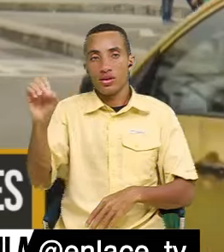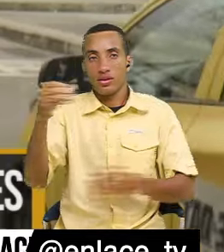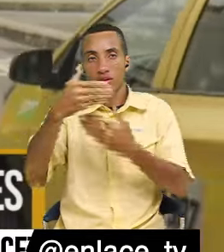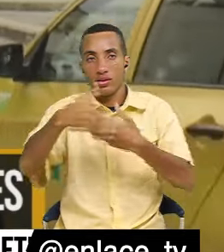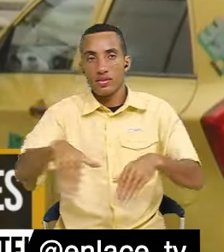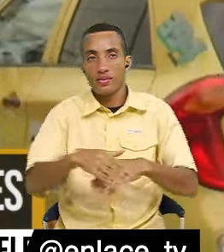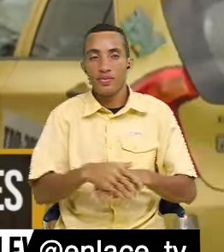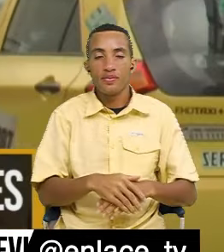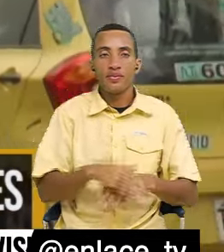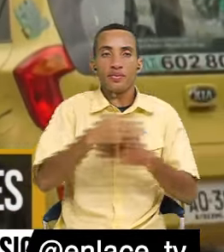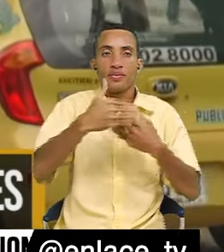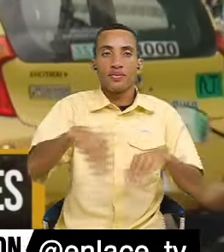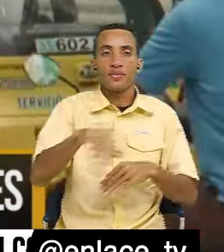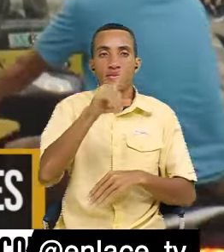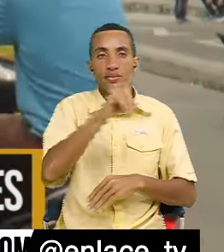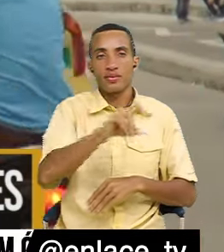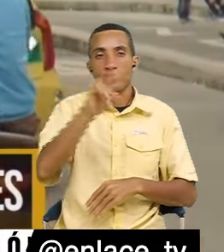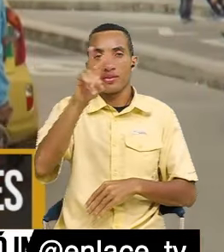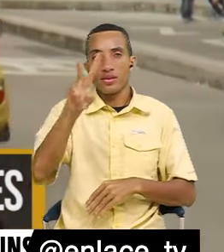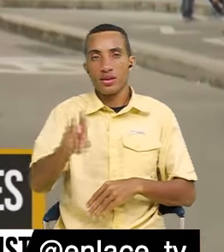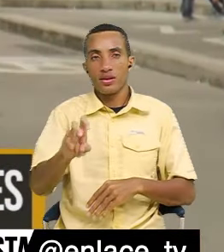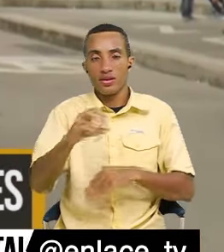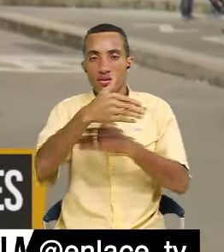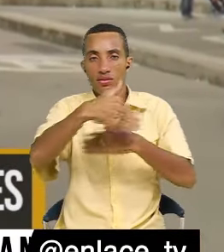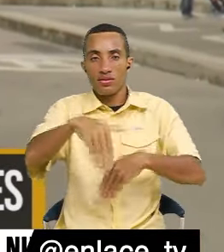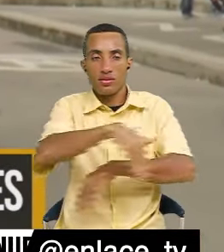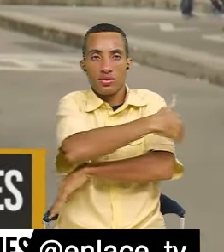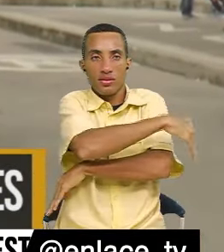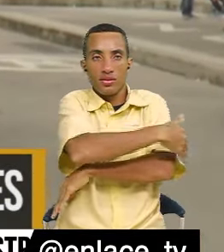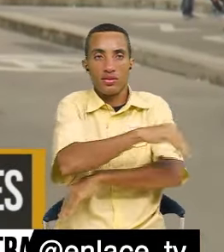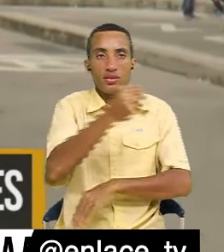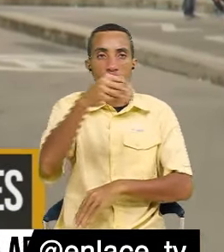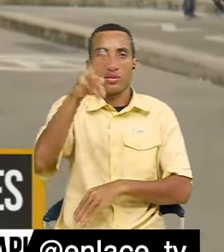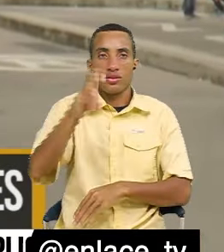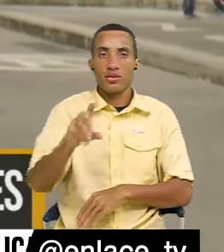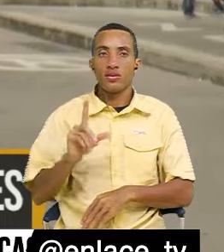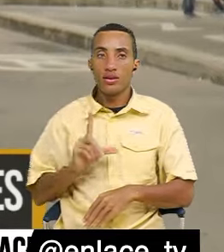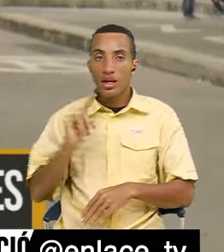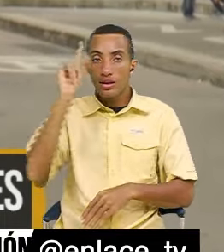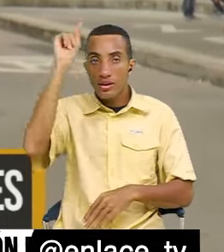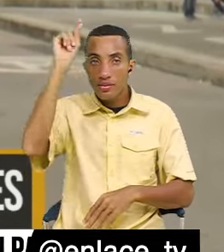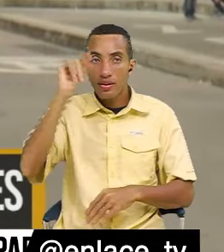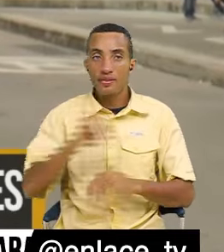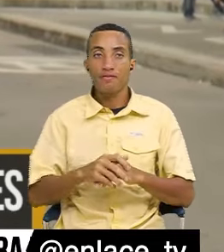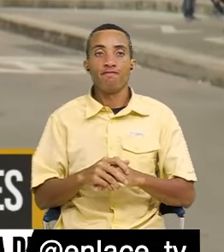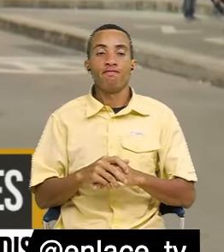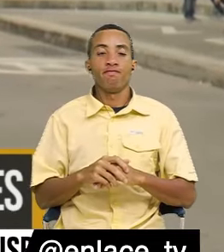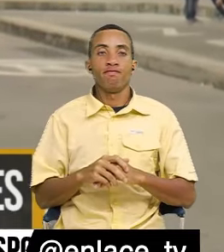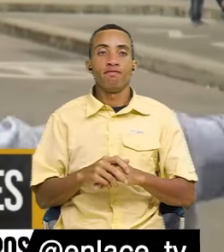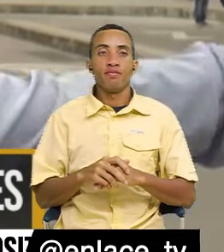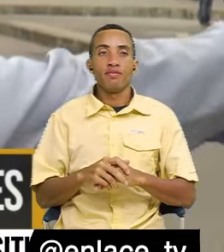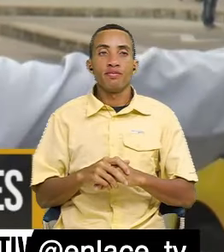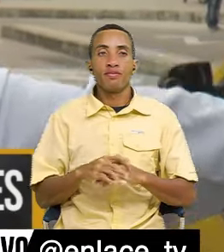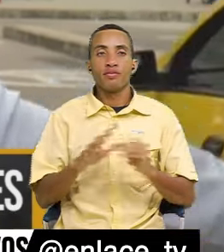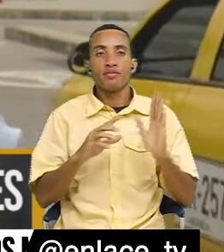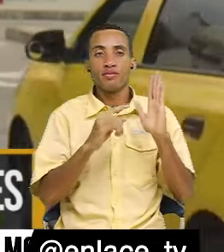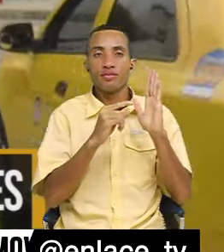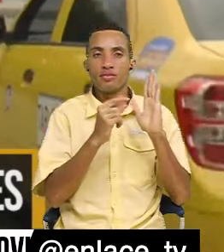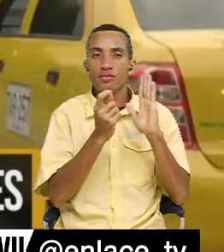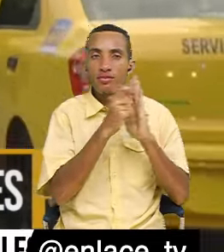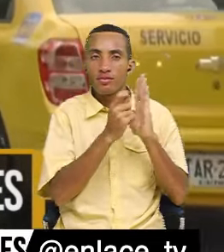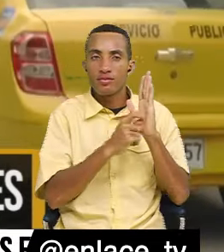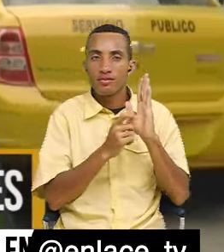calle 67 con carrera 18, Minderva, y los puntos claves que son la calle 52